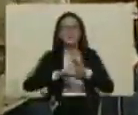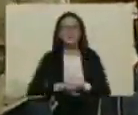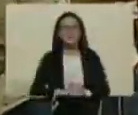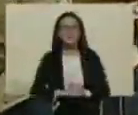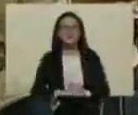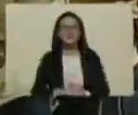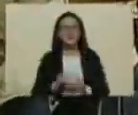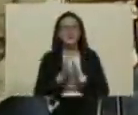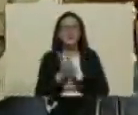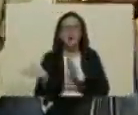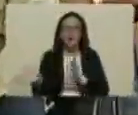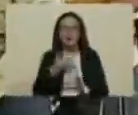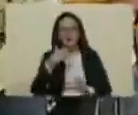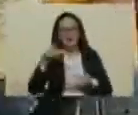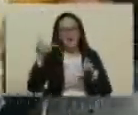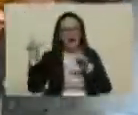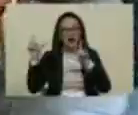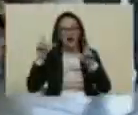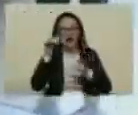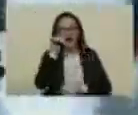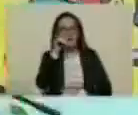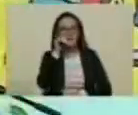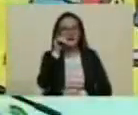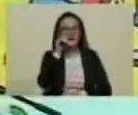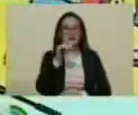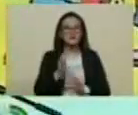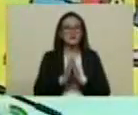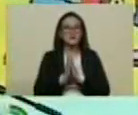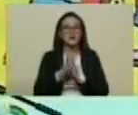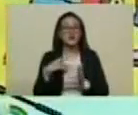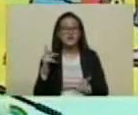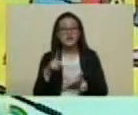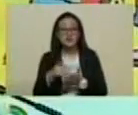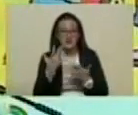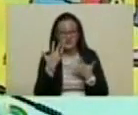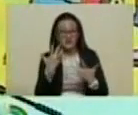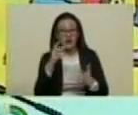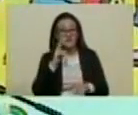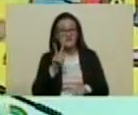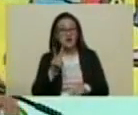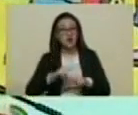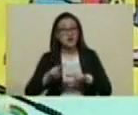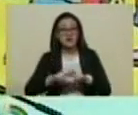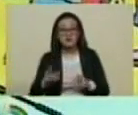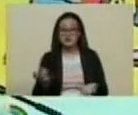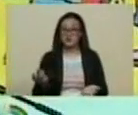esta cámara de aquí, por favor, para poder verlos, ¿vale? Yo vine fue a verlos a ustedes, más nada.